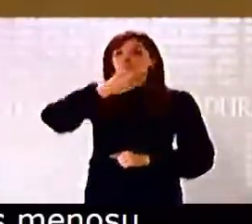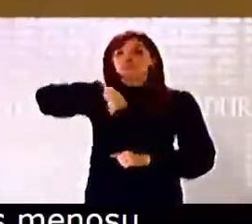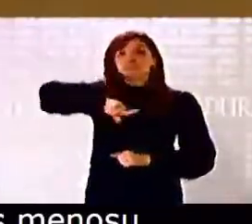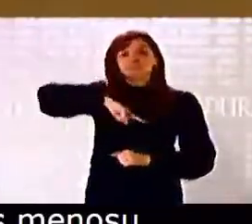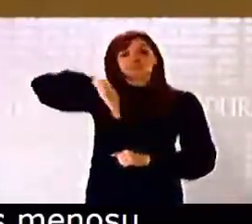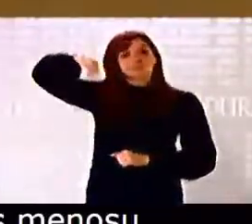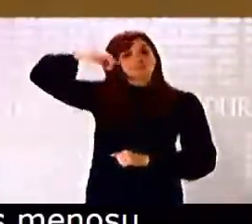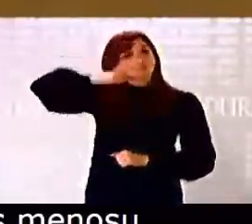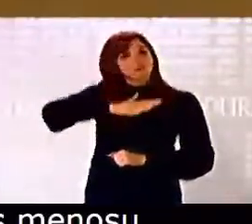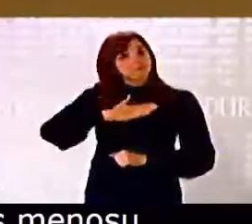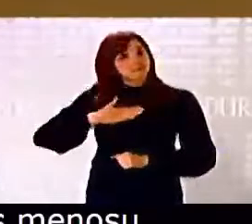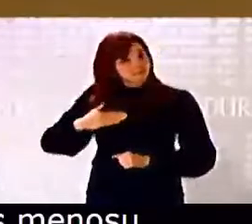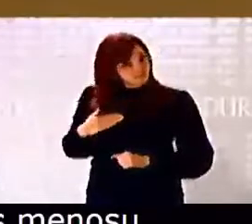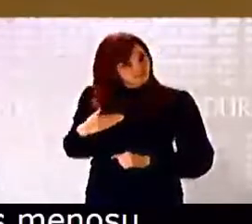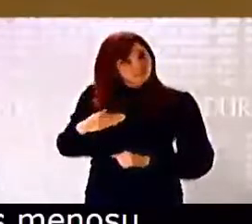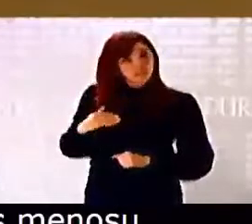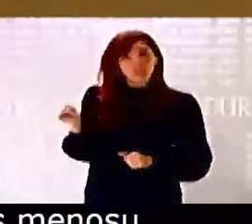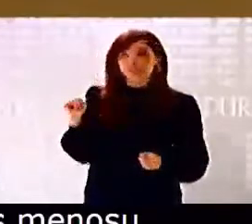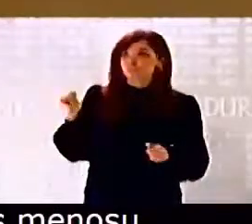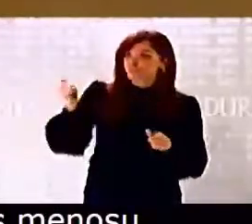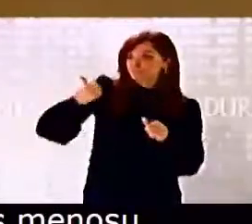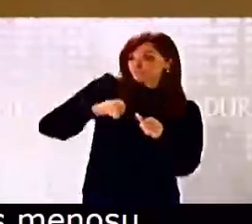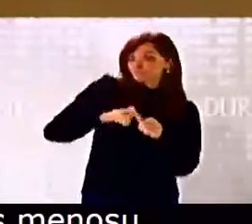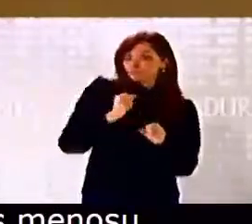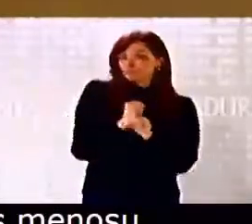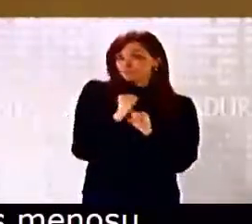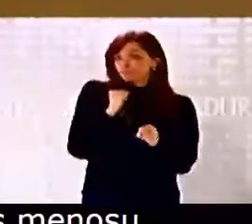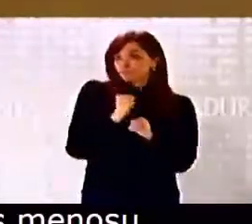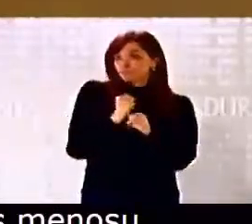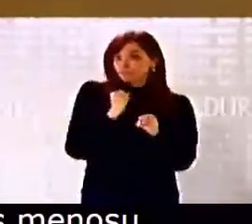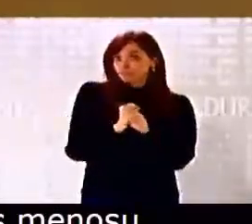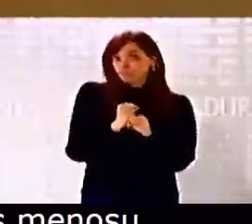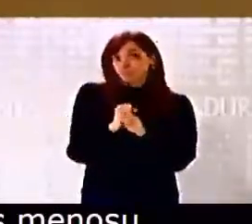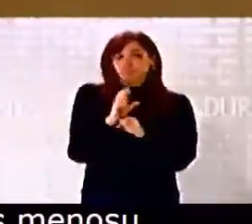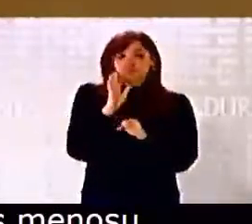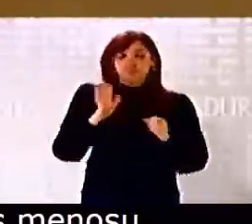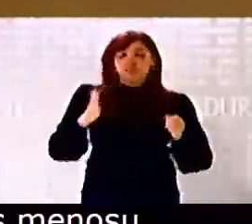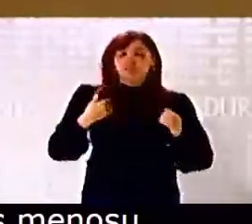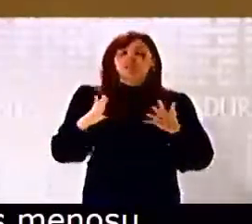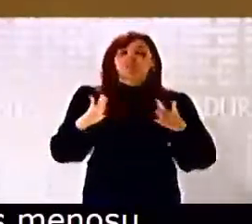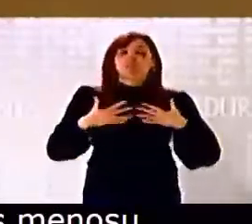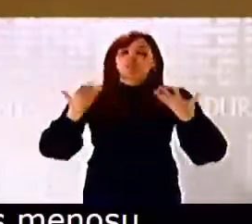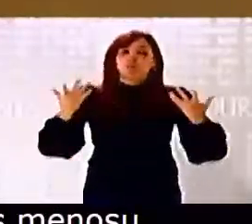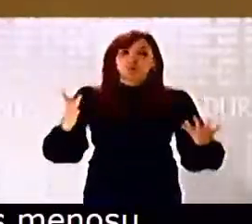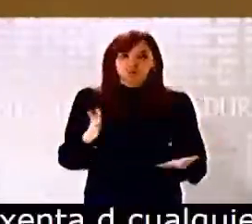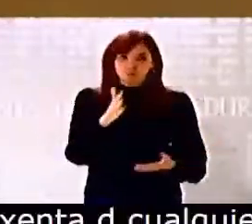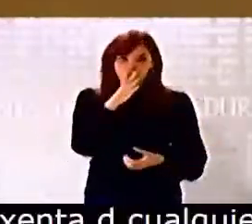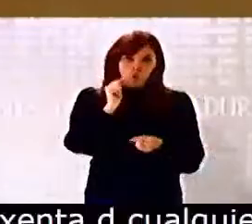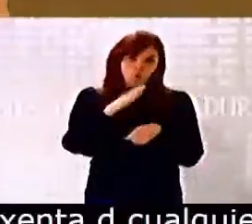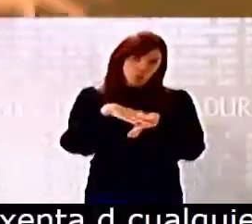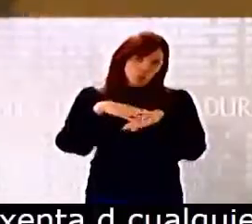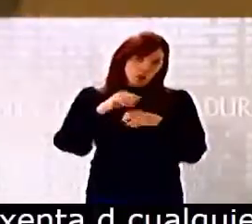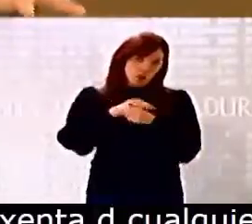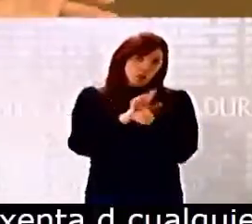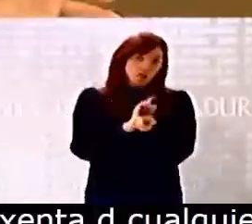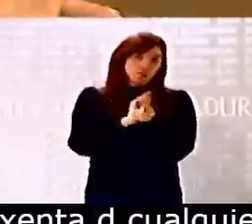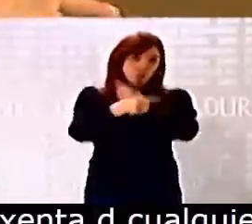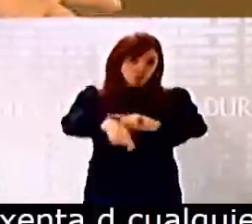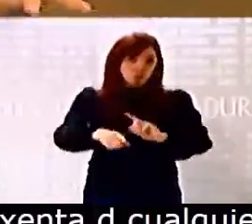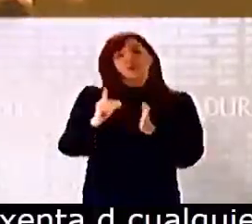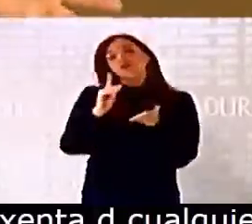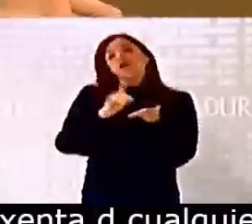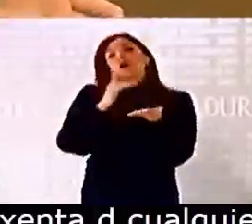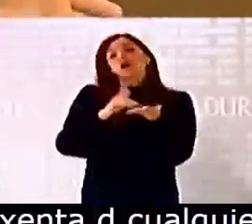y a lo que nos estamos dedicando, además de ese volantazo brusco que tuvimos que hacer, por la pandemia COVID-19, lo que era nuestra agenda